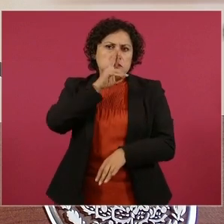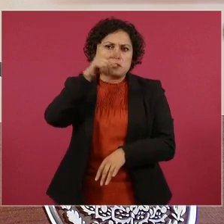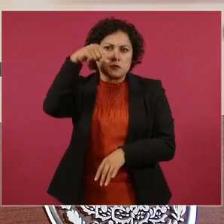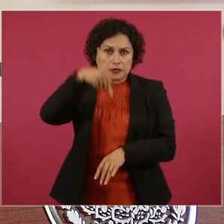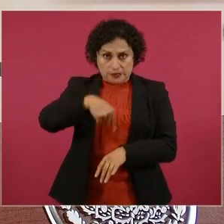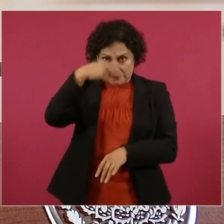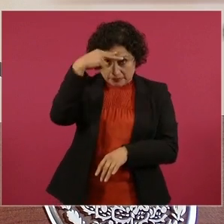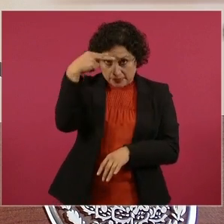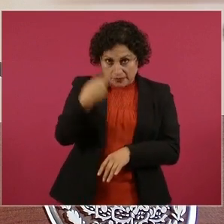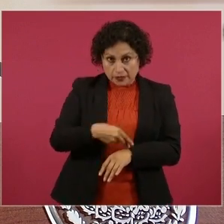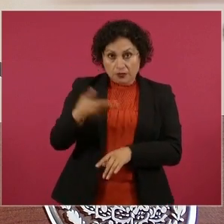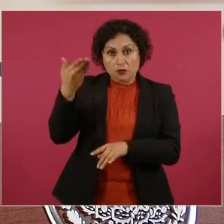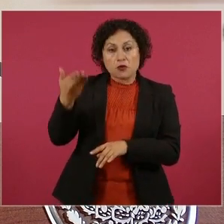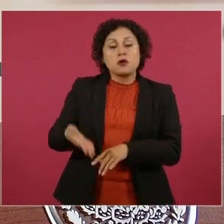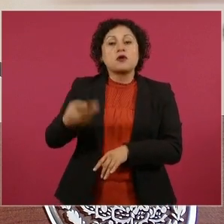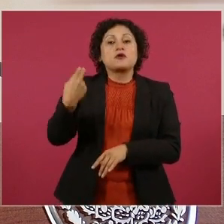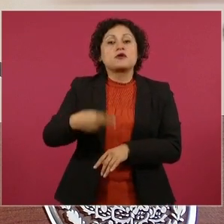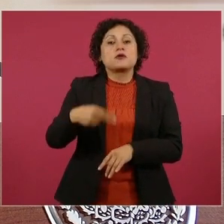coo